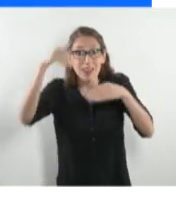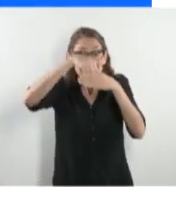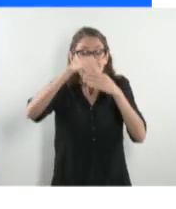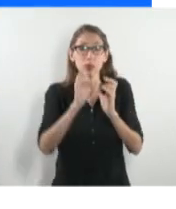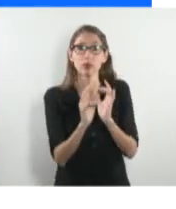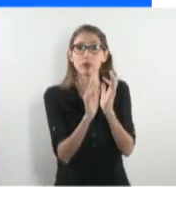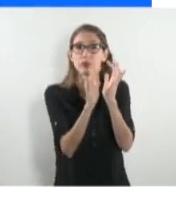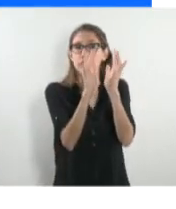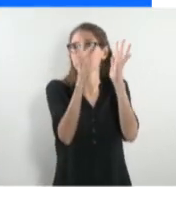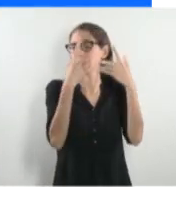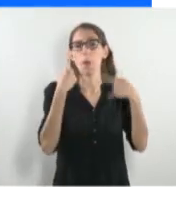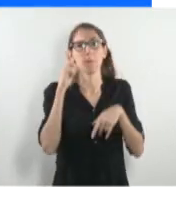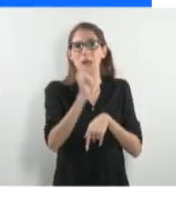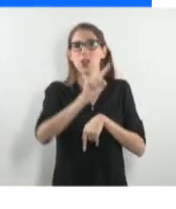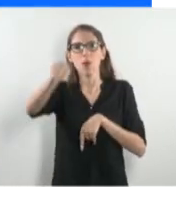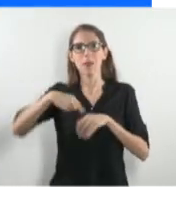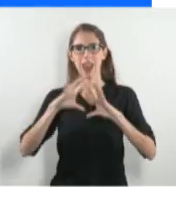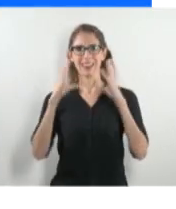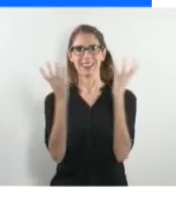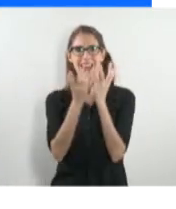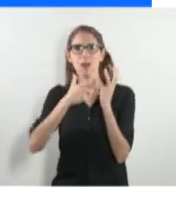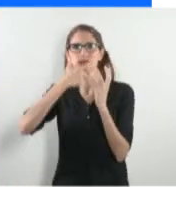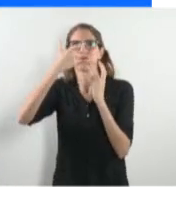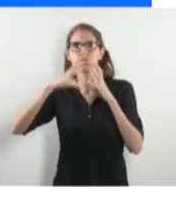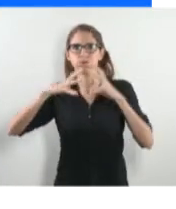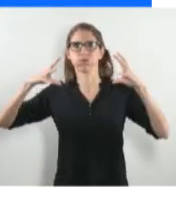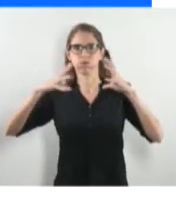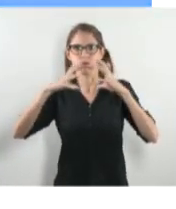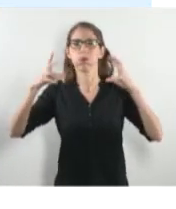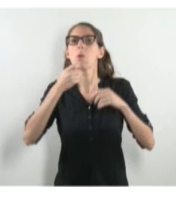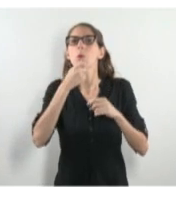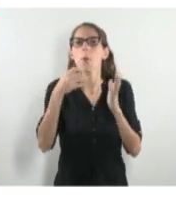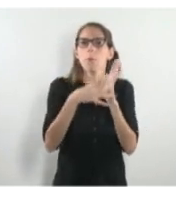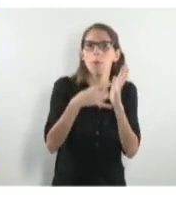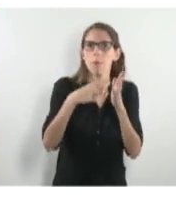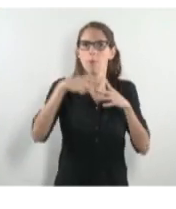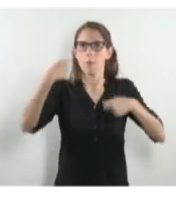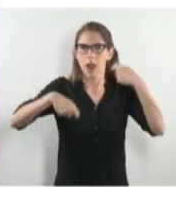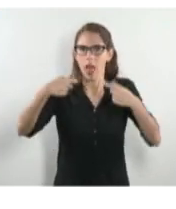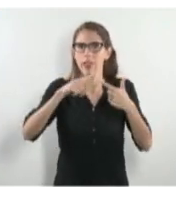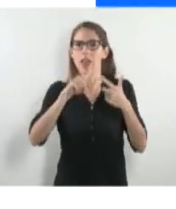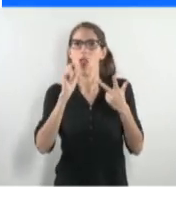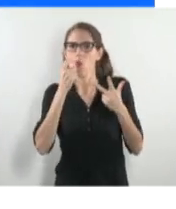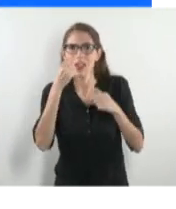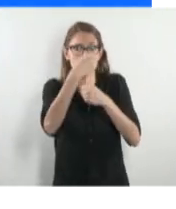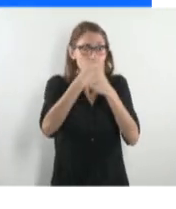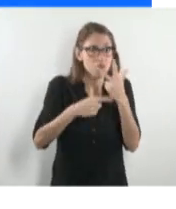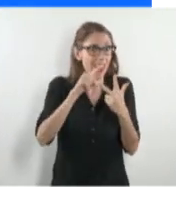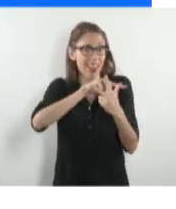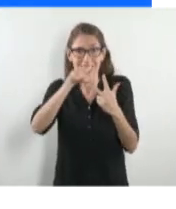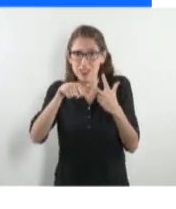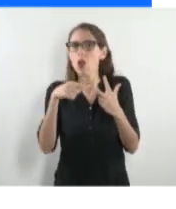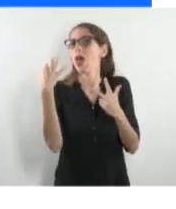emisiones de gases de efecto invernadero. Por ejemplo, el plástico, el vidrio, el aluminio, son materiales que requieren para producirse